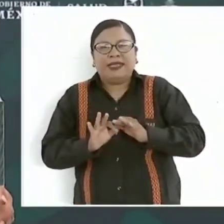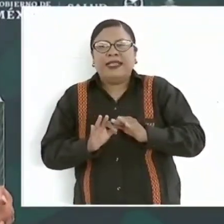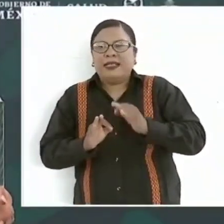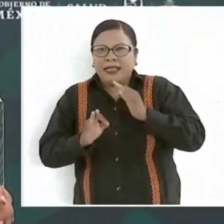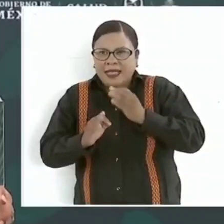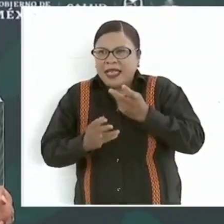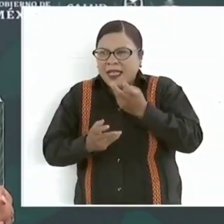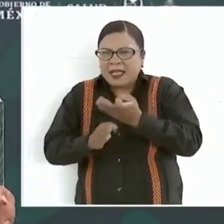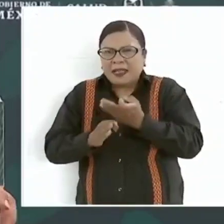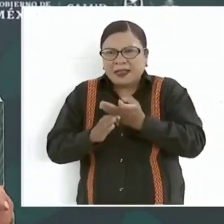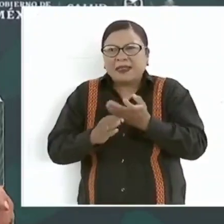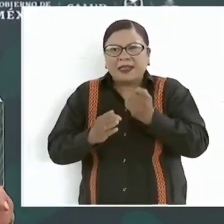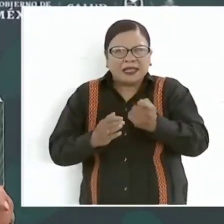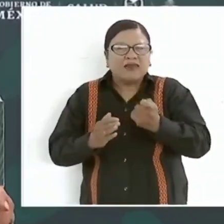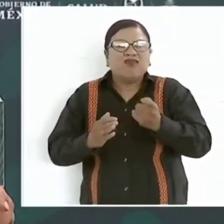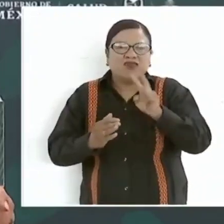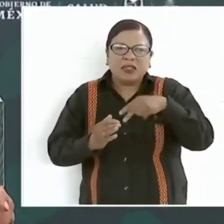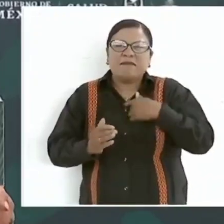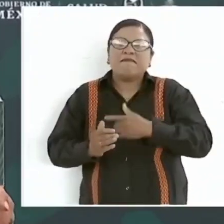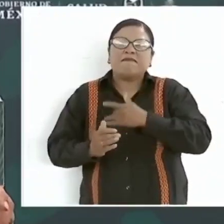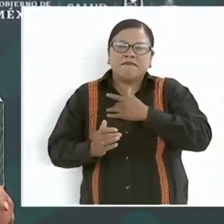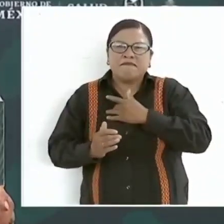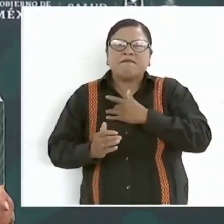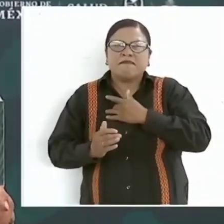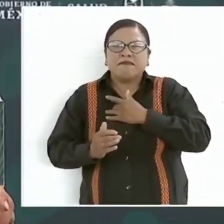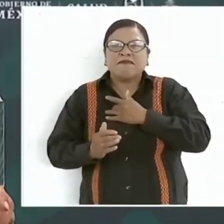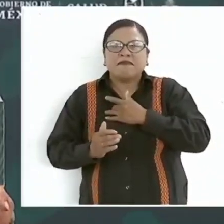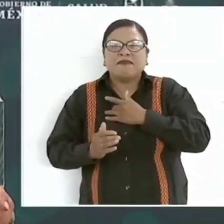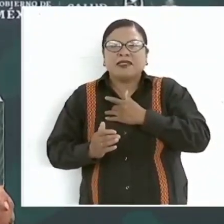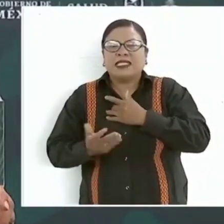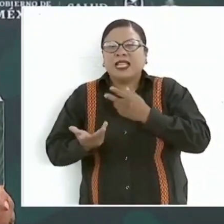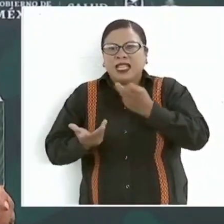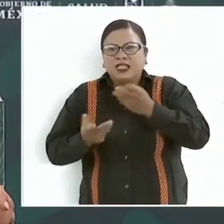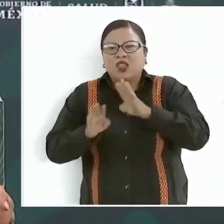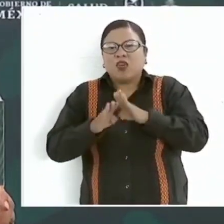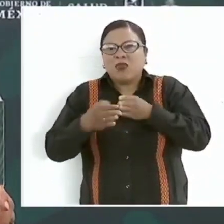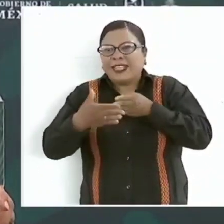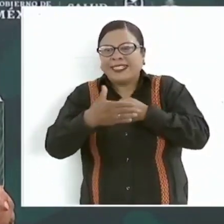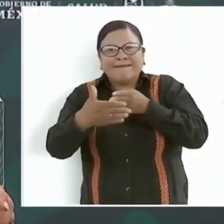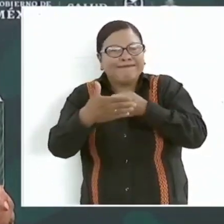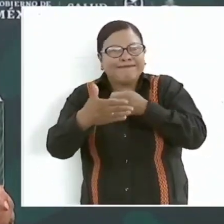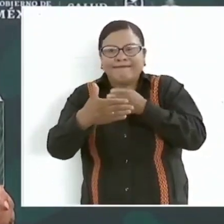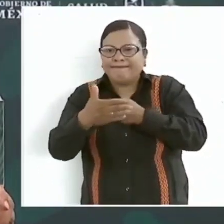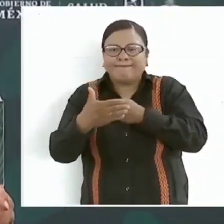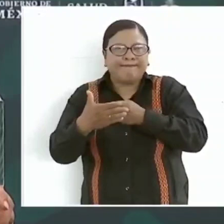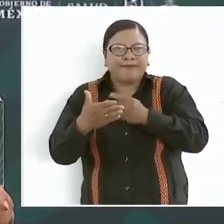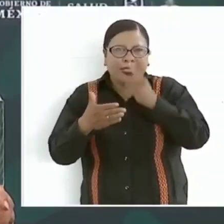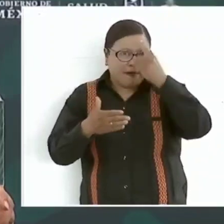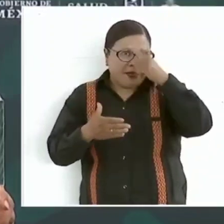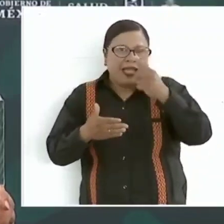tranquilo, porque eso era lo que podía impedir que lográramos